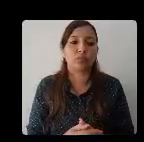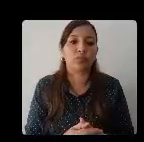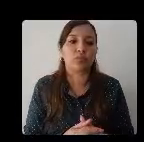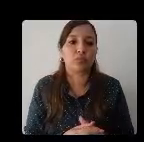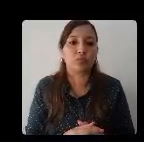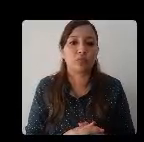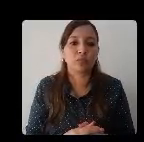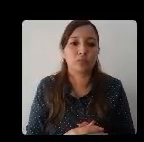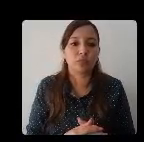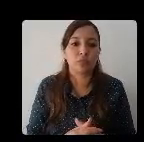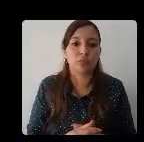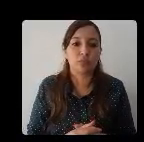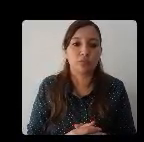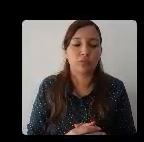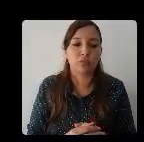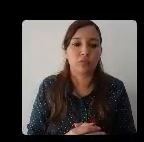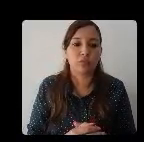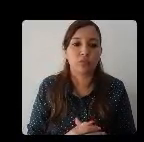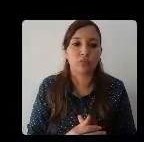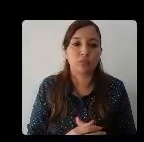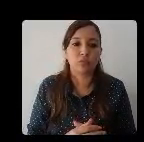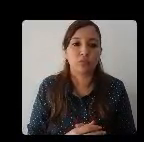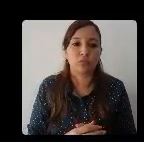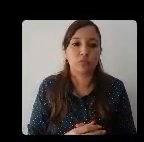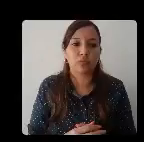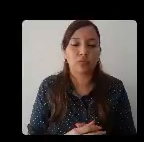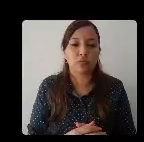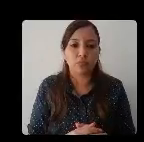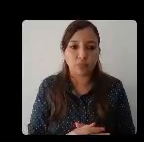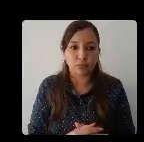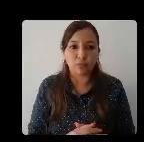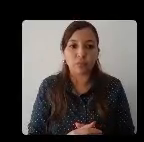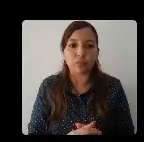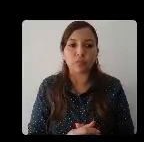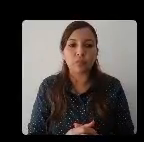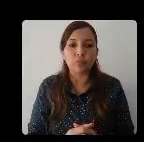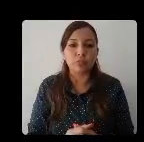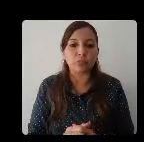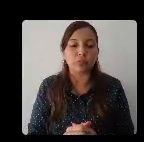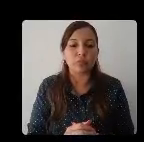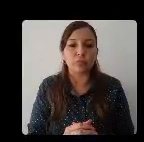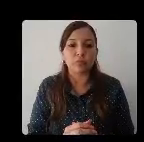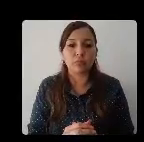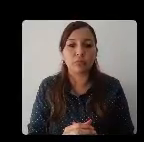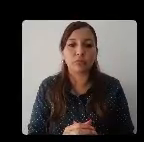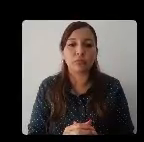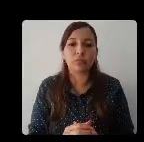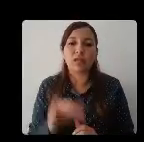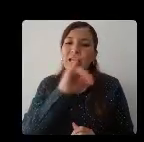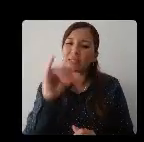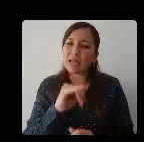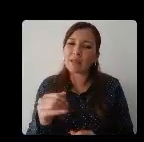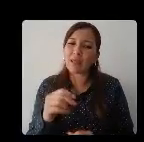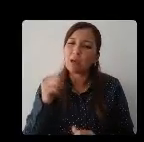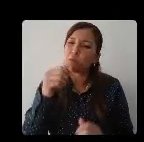acciones para reactivar. Sí, aquí importante también es acá algo que mencionas de la adaptación, ¿no? Que a